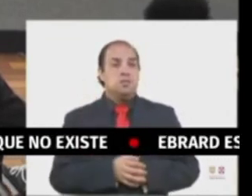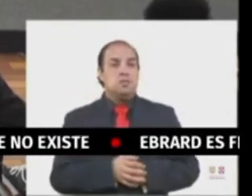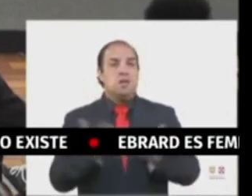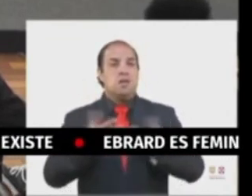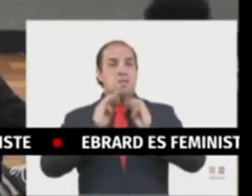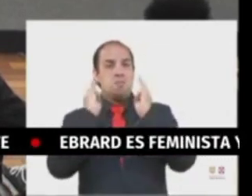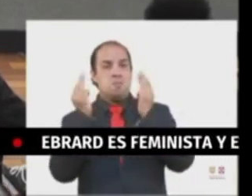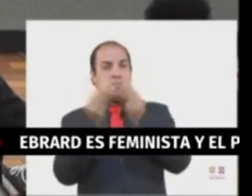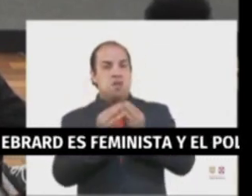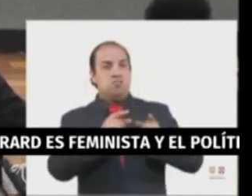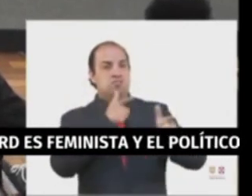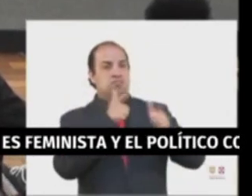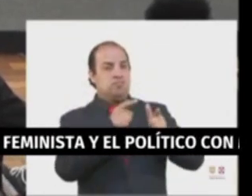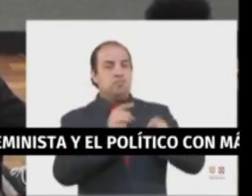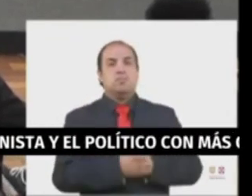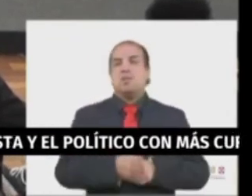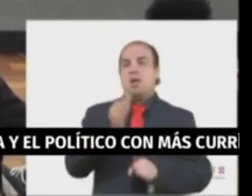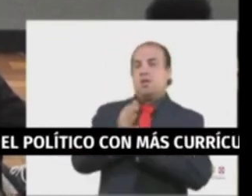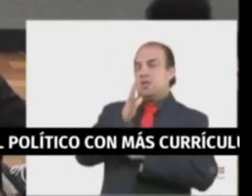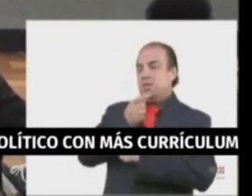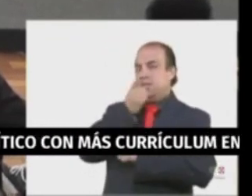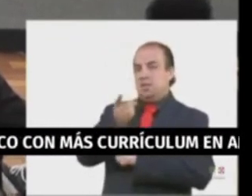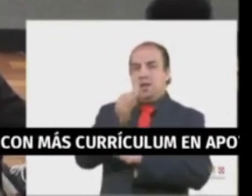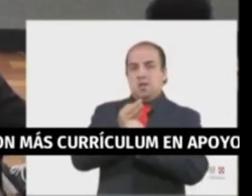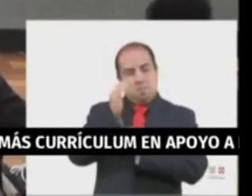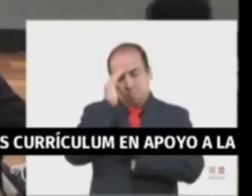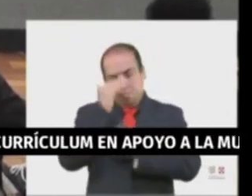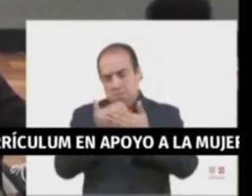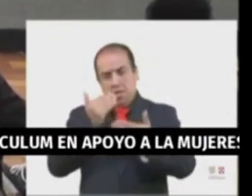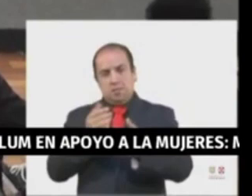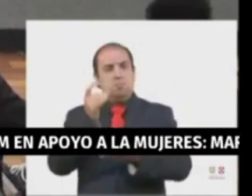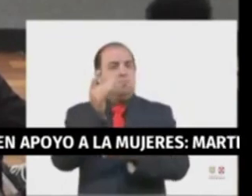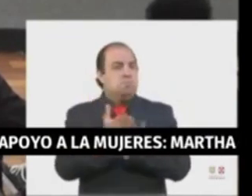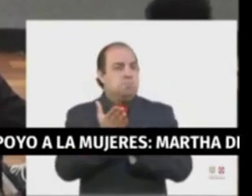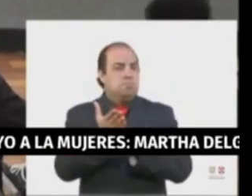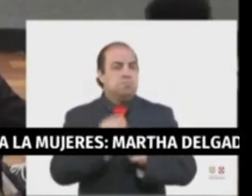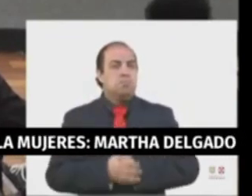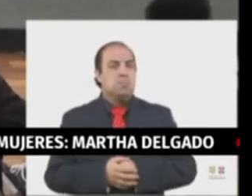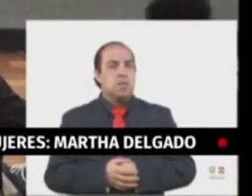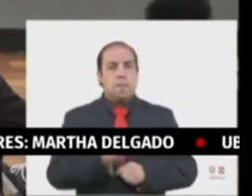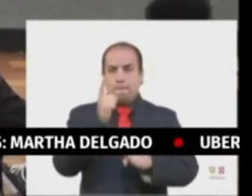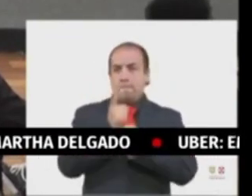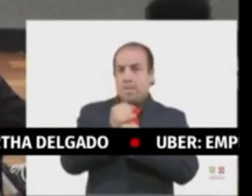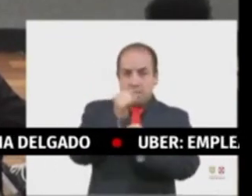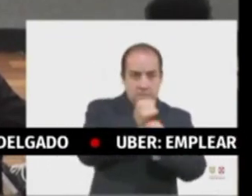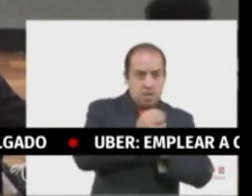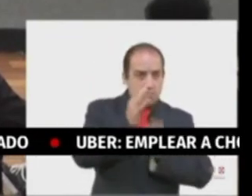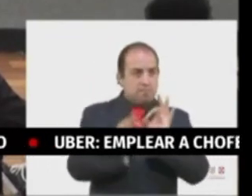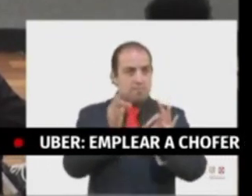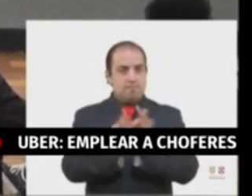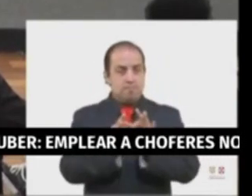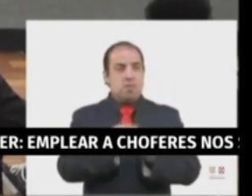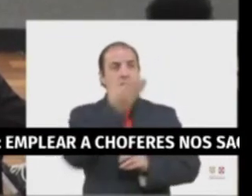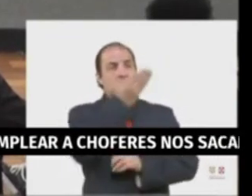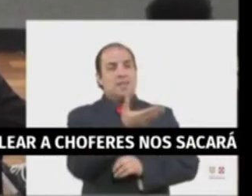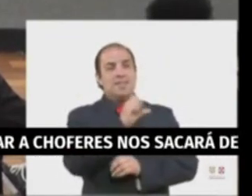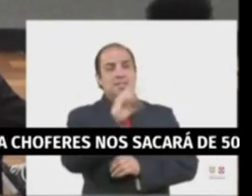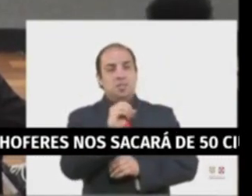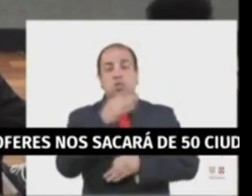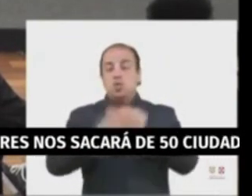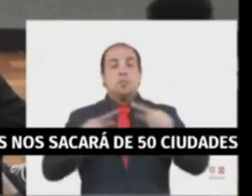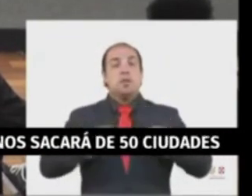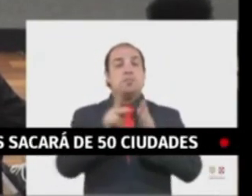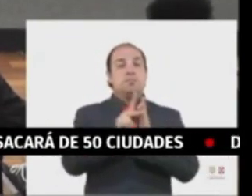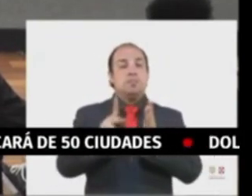del crimen organizado? No podemos decir nada a la fecha, no especulemos, sino sencillamente hagamos la investigación que tenemos que hacer. Y además, Ciro Gómez Leiva, todos los